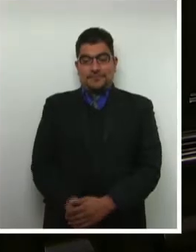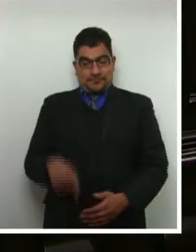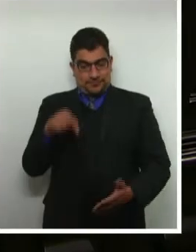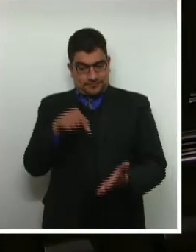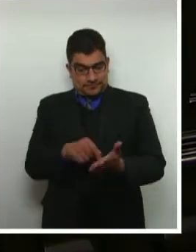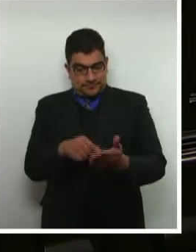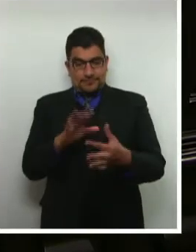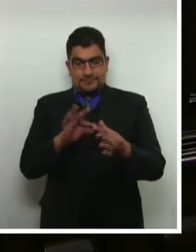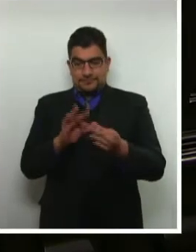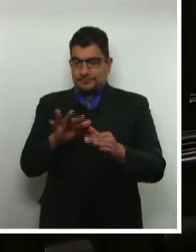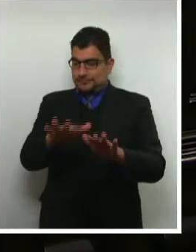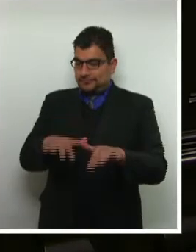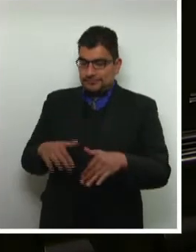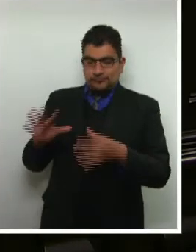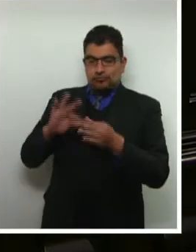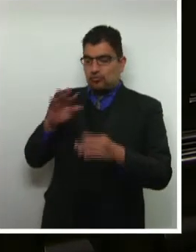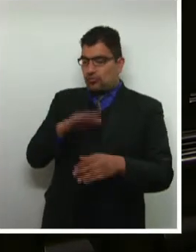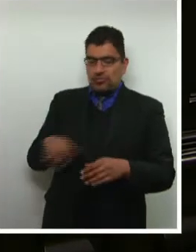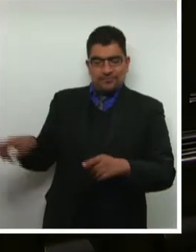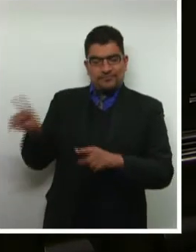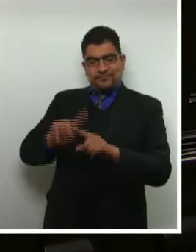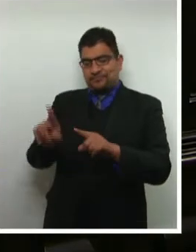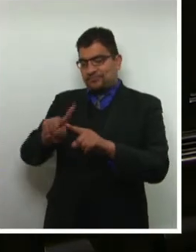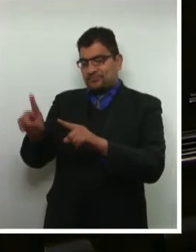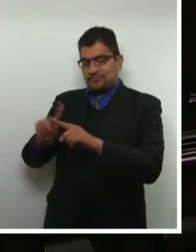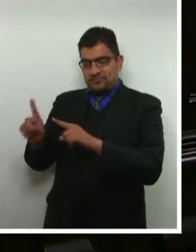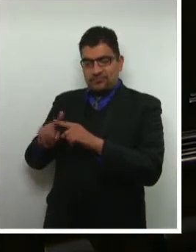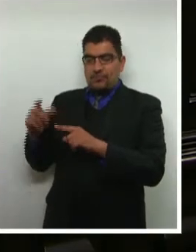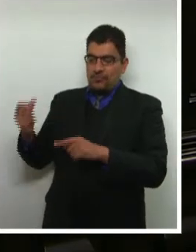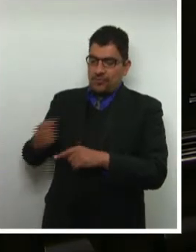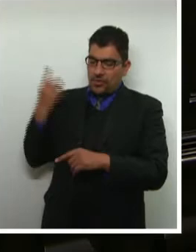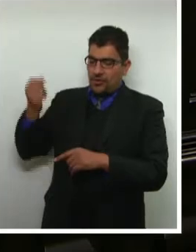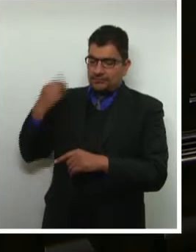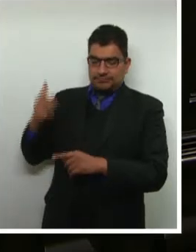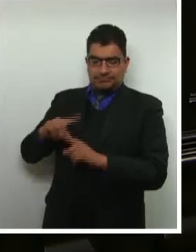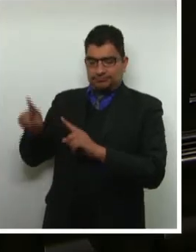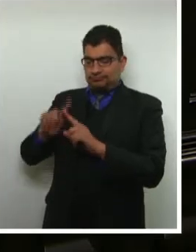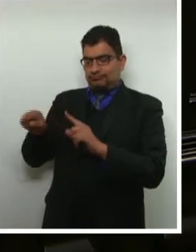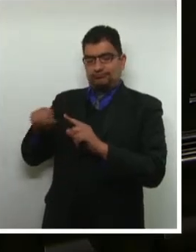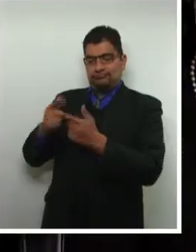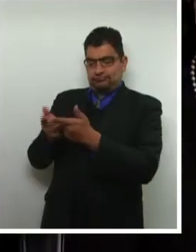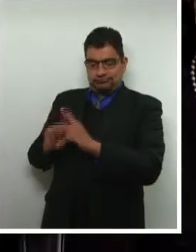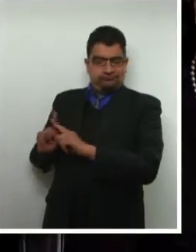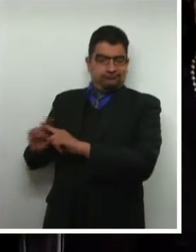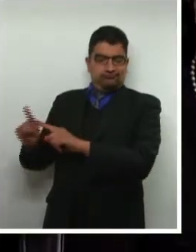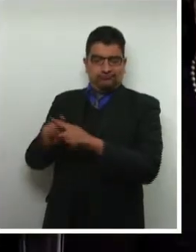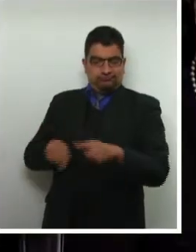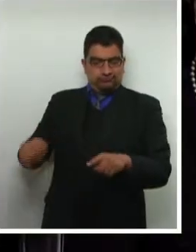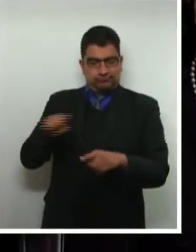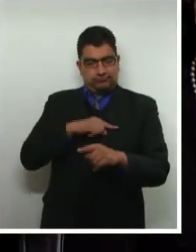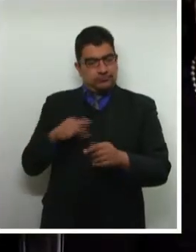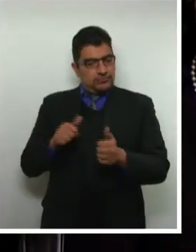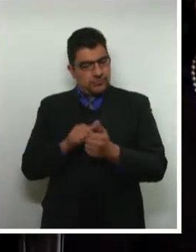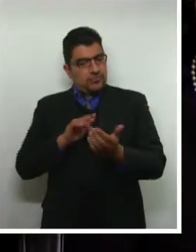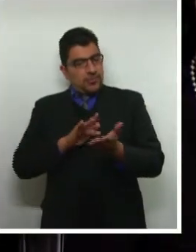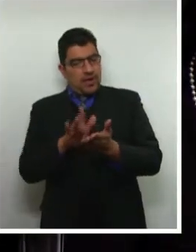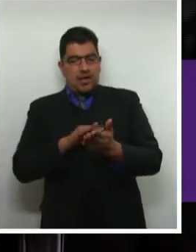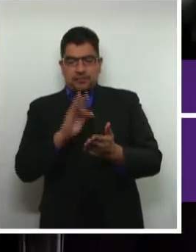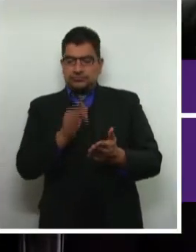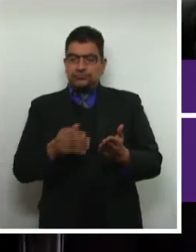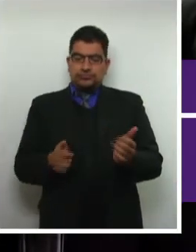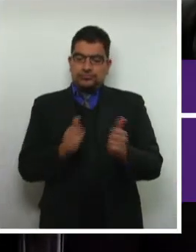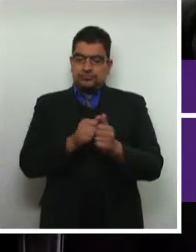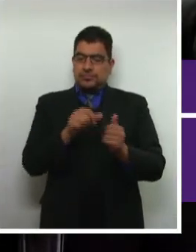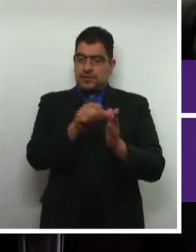Aquí hemos escuchado de todos los oradores de todos los partidos a favor